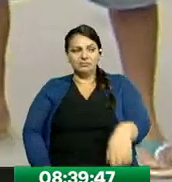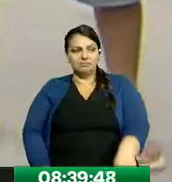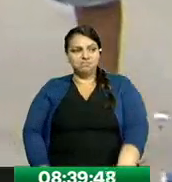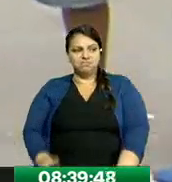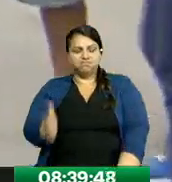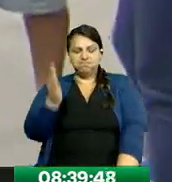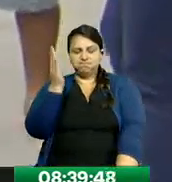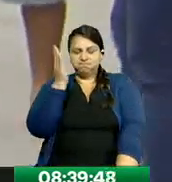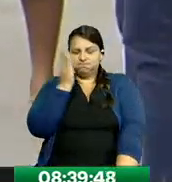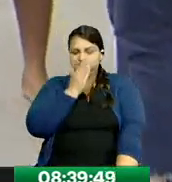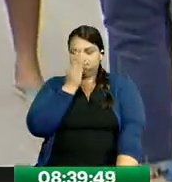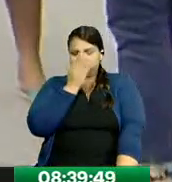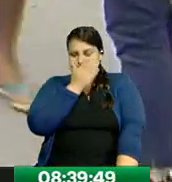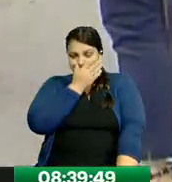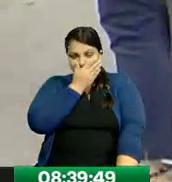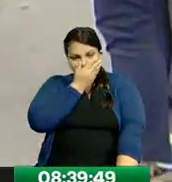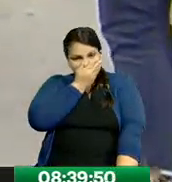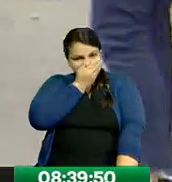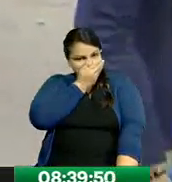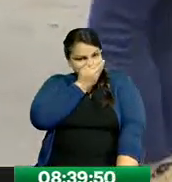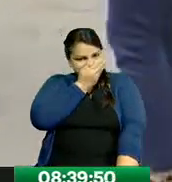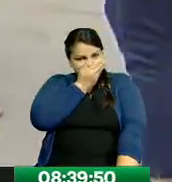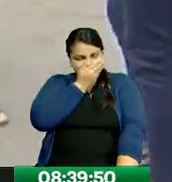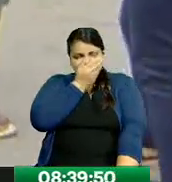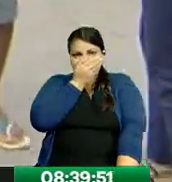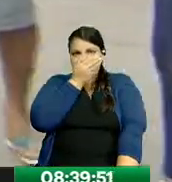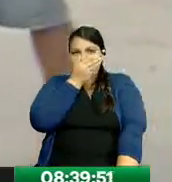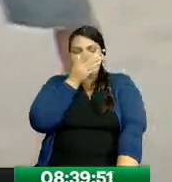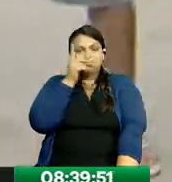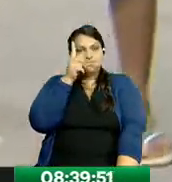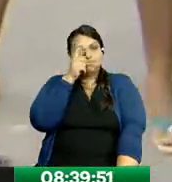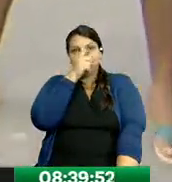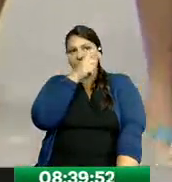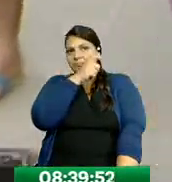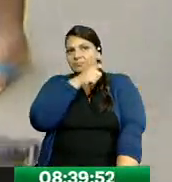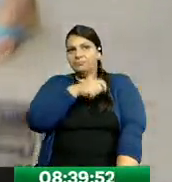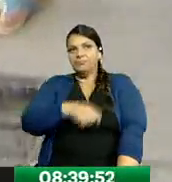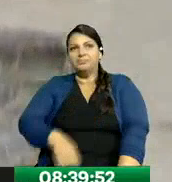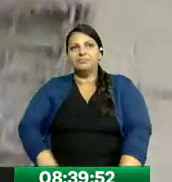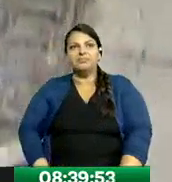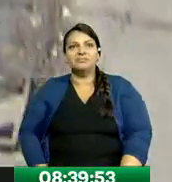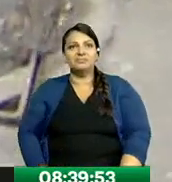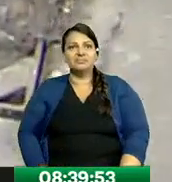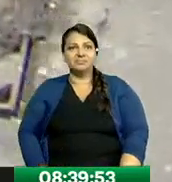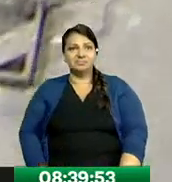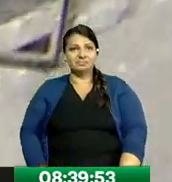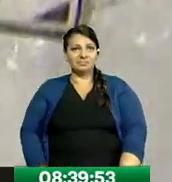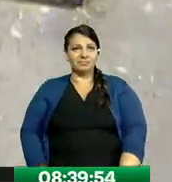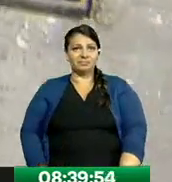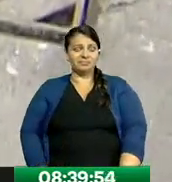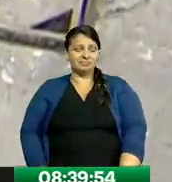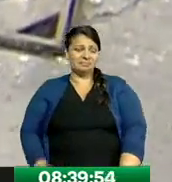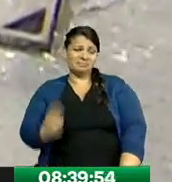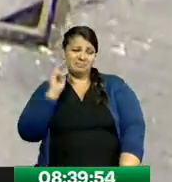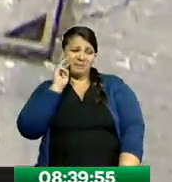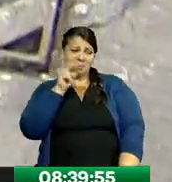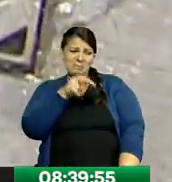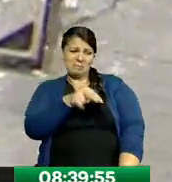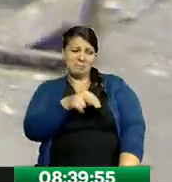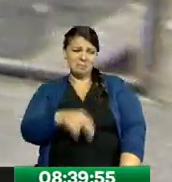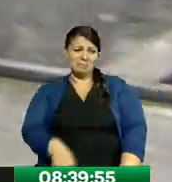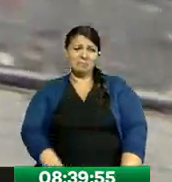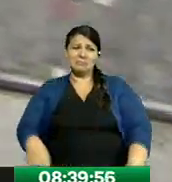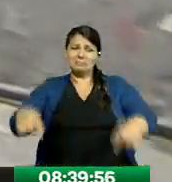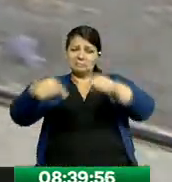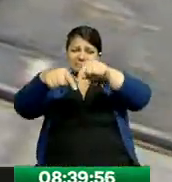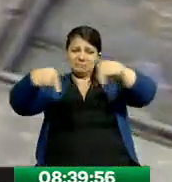peste horrible, tienen que vivir de esa manera, caballero. Así es, mire cómo estamos aquí viendo. Mire, para Navidad los niños no pudieron ni jugar,